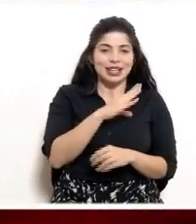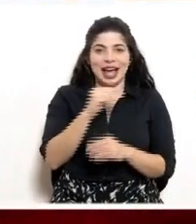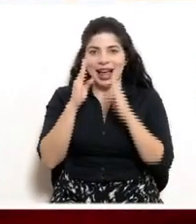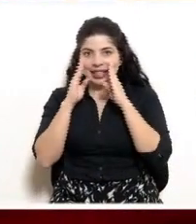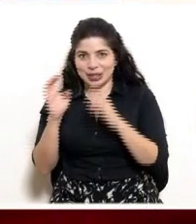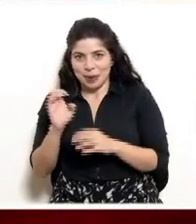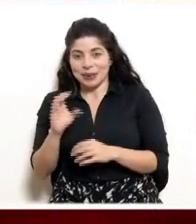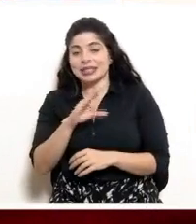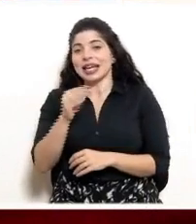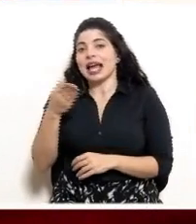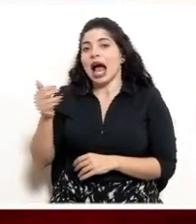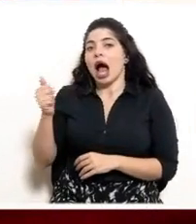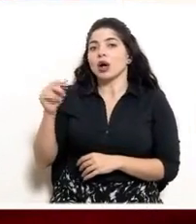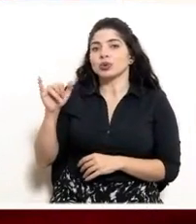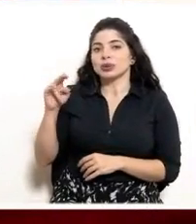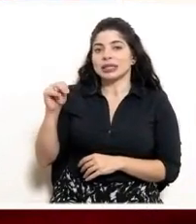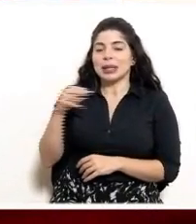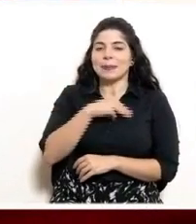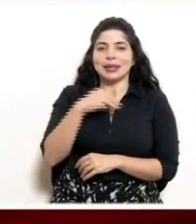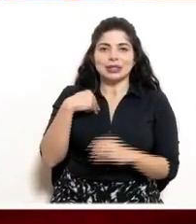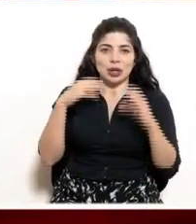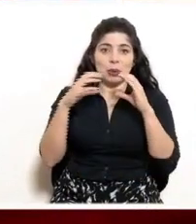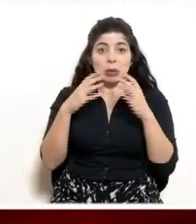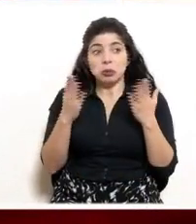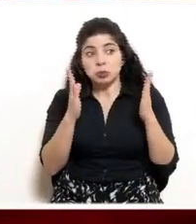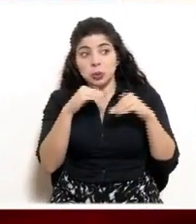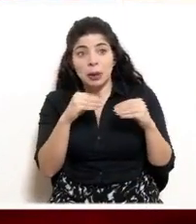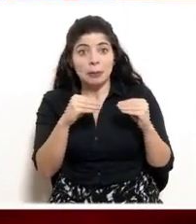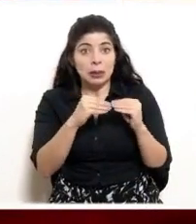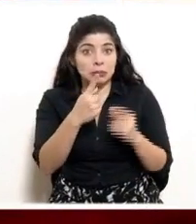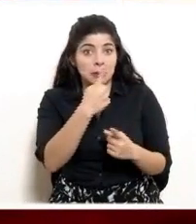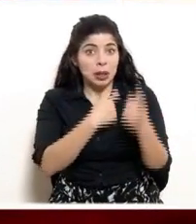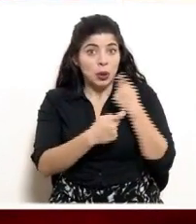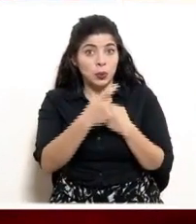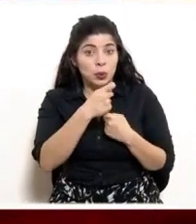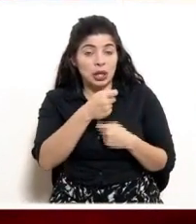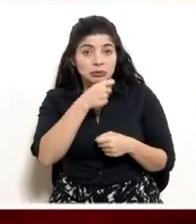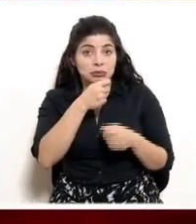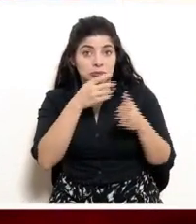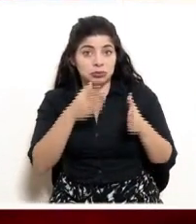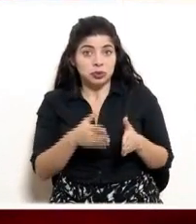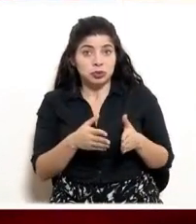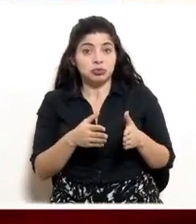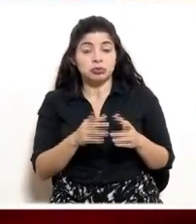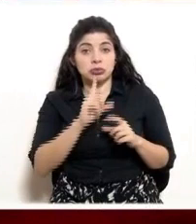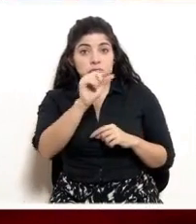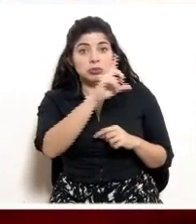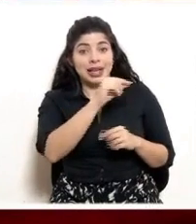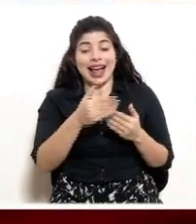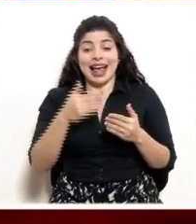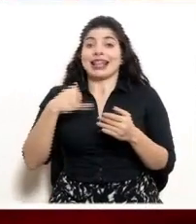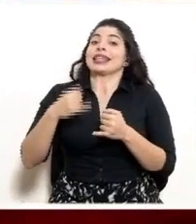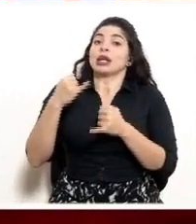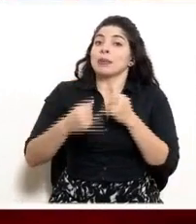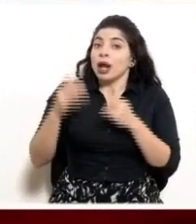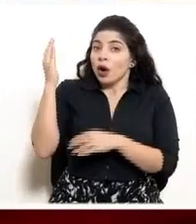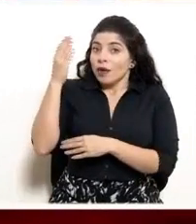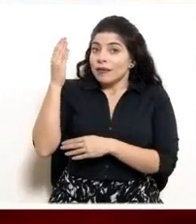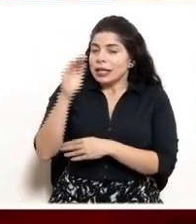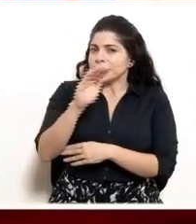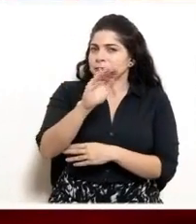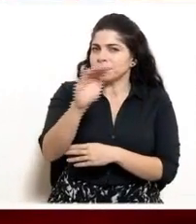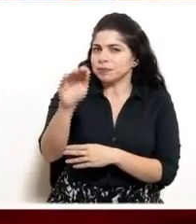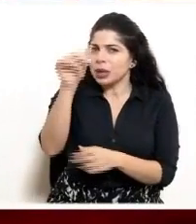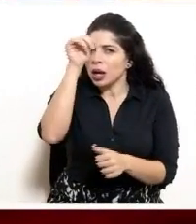Agustín Castro, ministro de Comunicación. No tenemos más consultas de los medios regionales. Antes de finalizar esta conferencia de prensa,